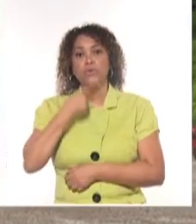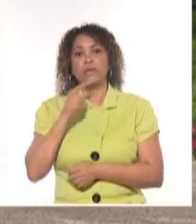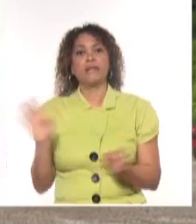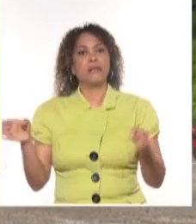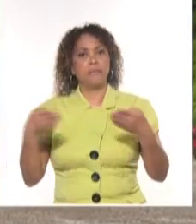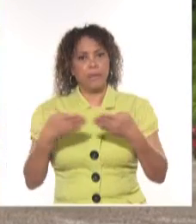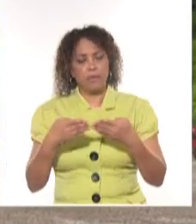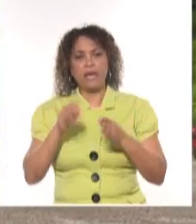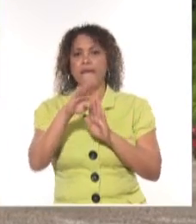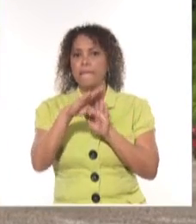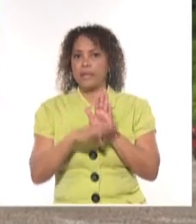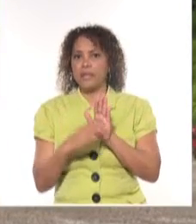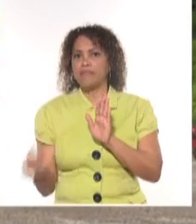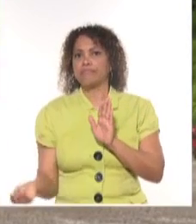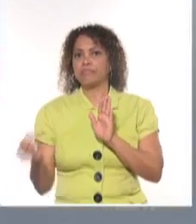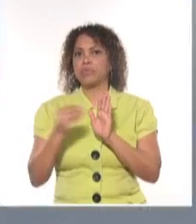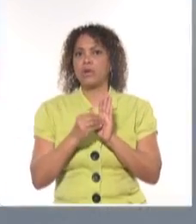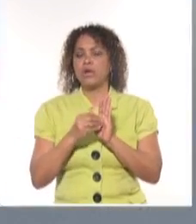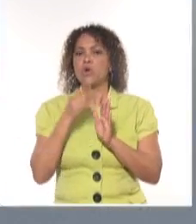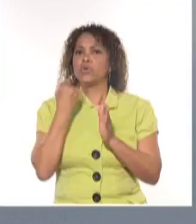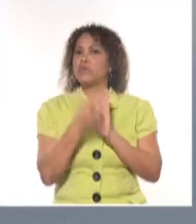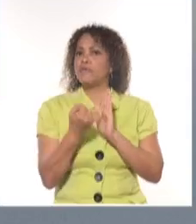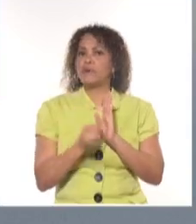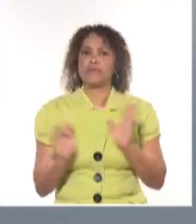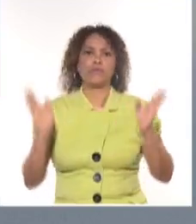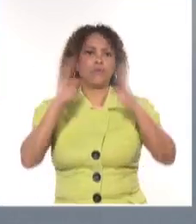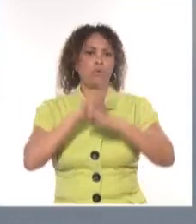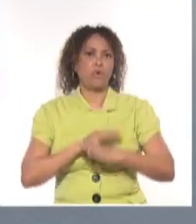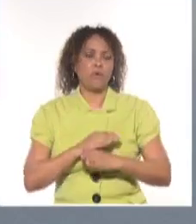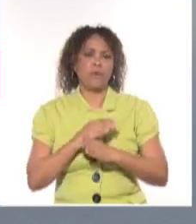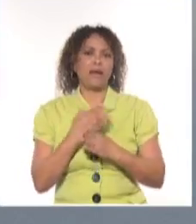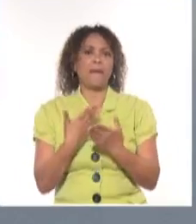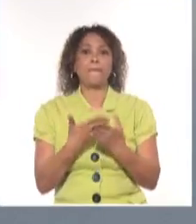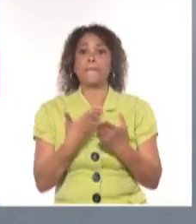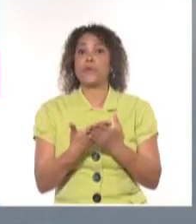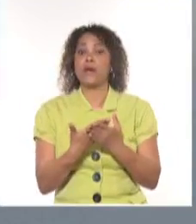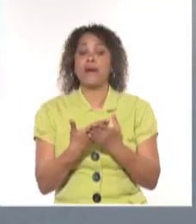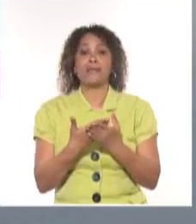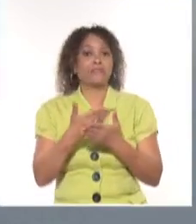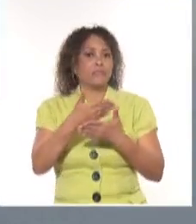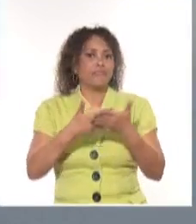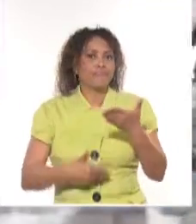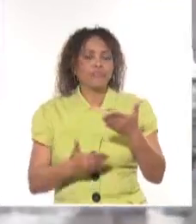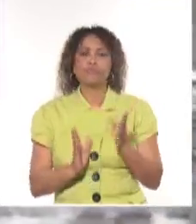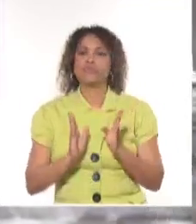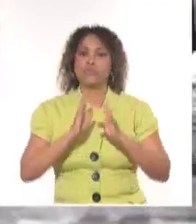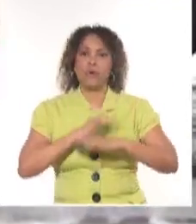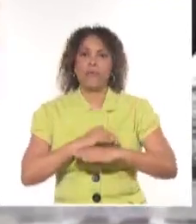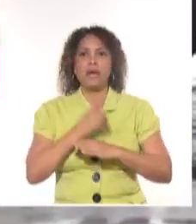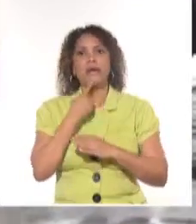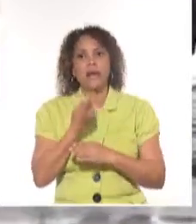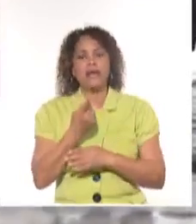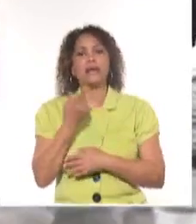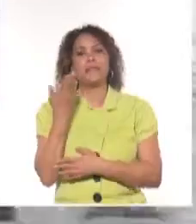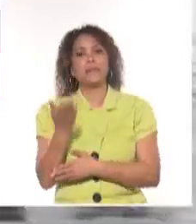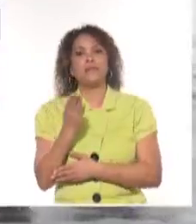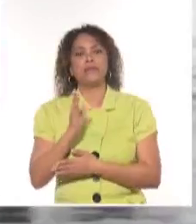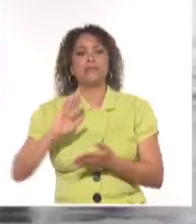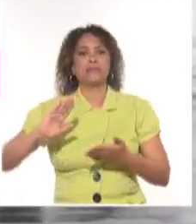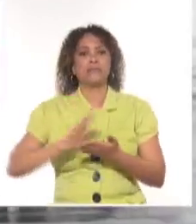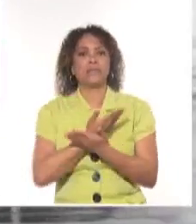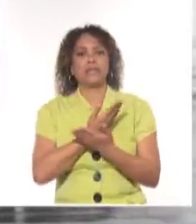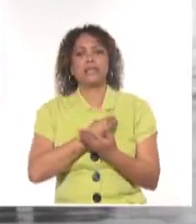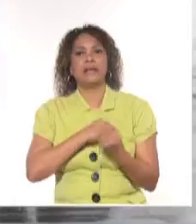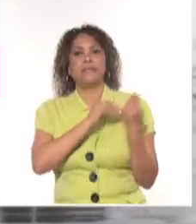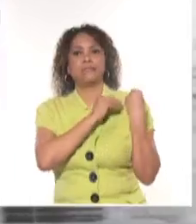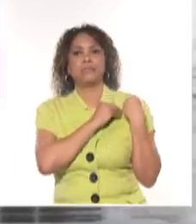dicha medida fue aplicada sin justificación suficiente y ha ratificado la inhabilitación de Yoon, que ya votó la